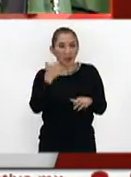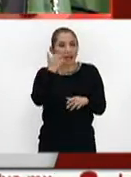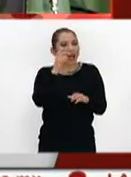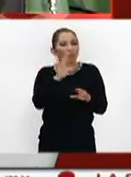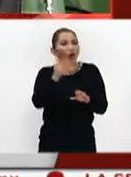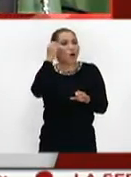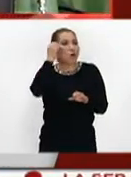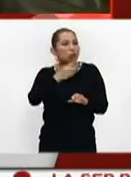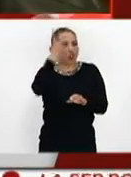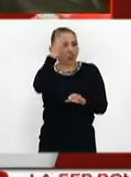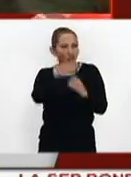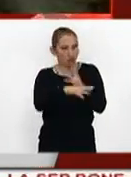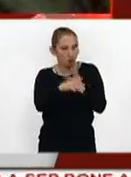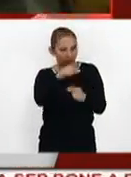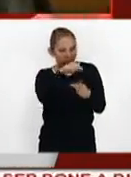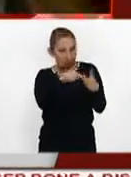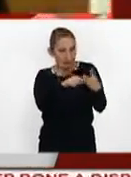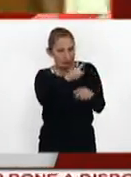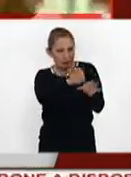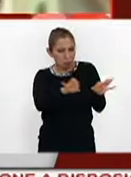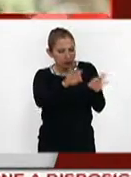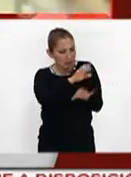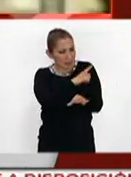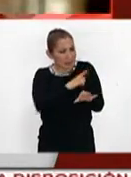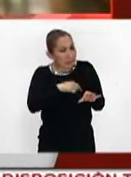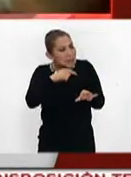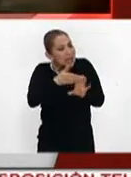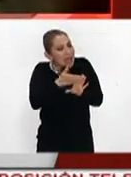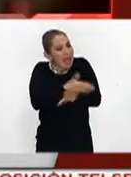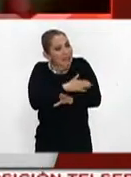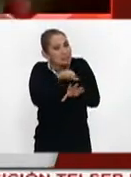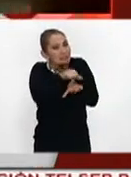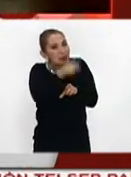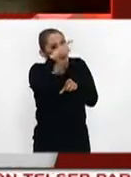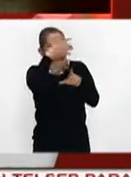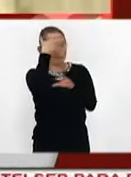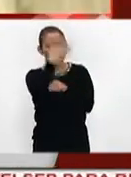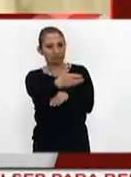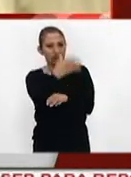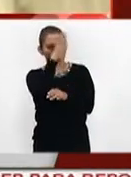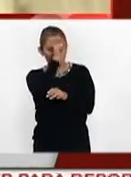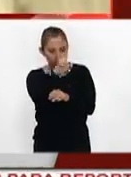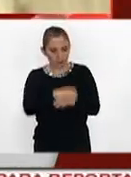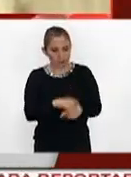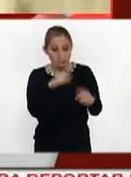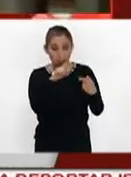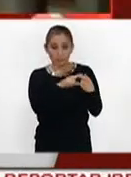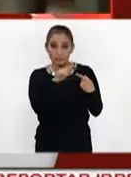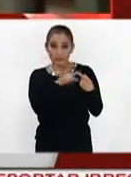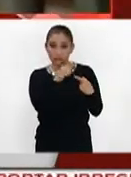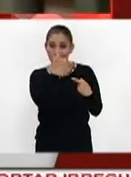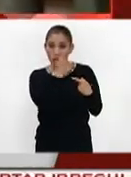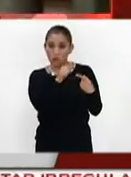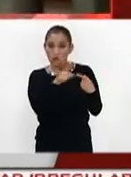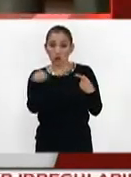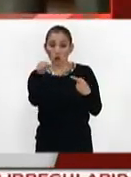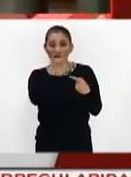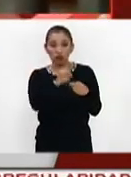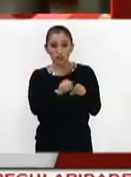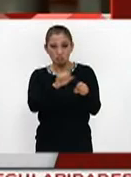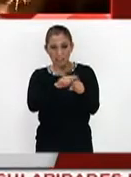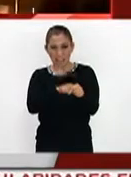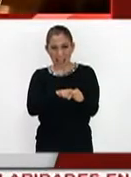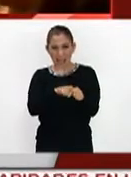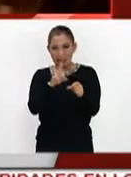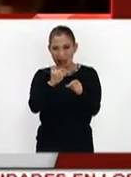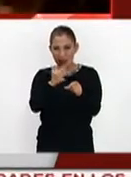no se olvidaran 2 pasos que todavía se tienen que alcanzar para que se formalice este nuevo acuerdo. El primero de ellos es que los socialdemócratas